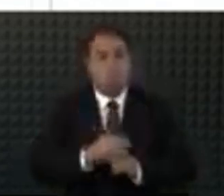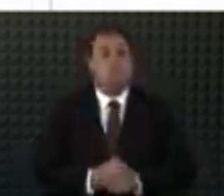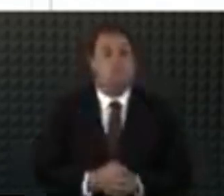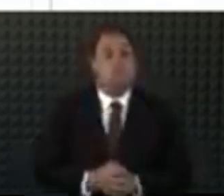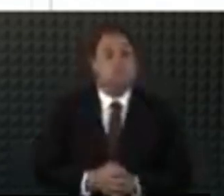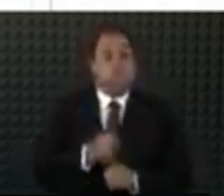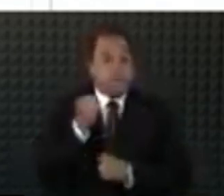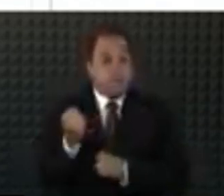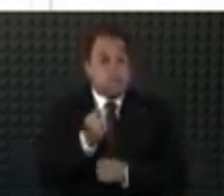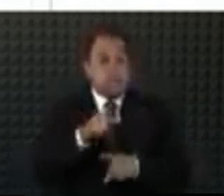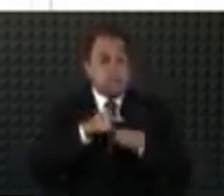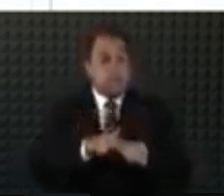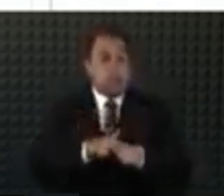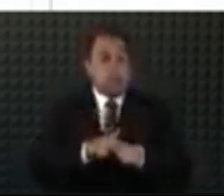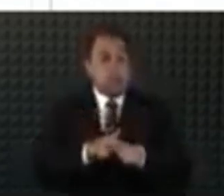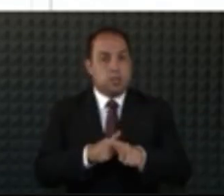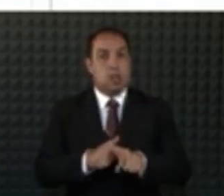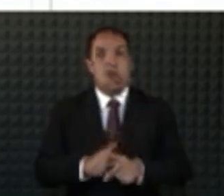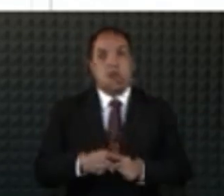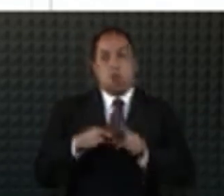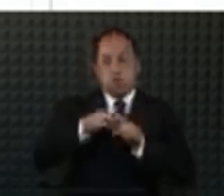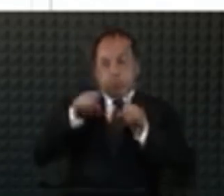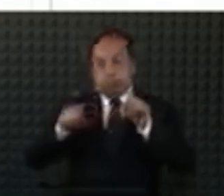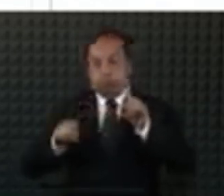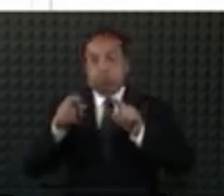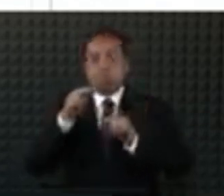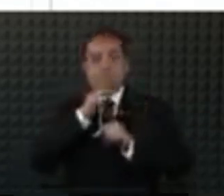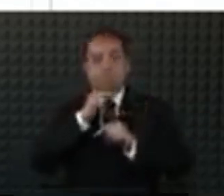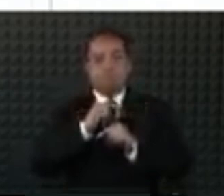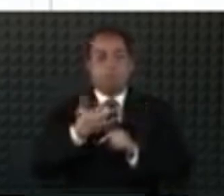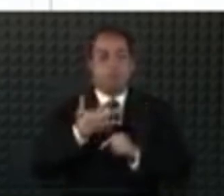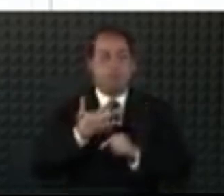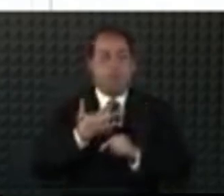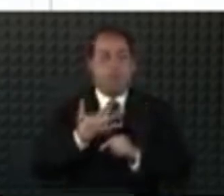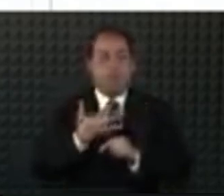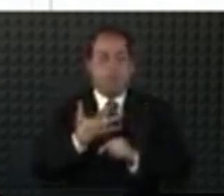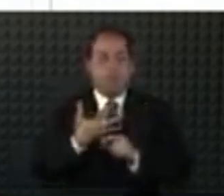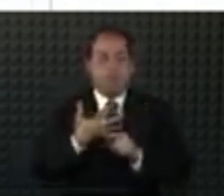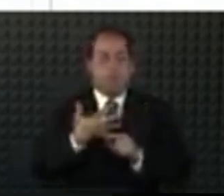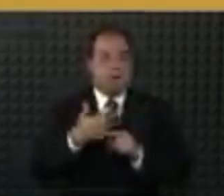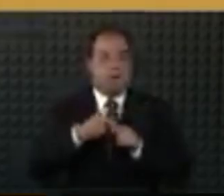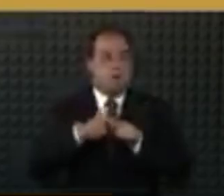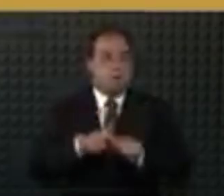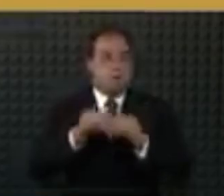afortunadamente sigue en magnitudes importantes, no se ha desacelerado hasta ahora. Siguiente.